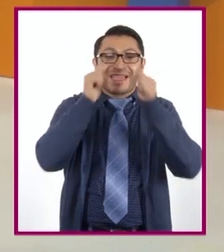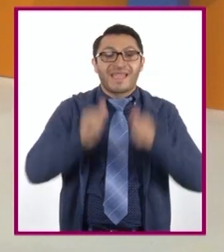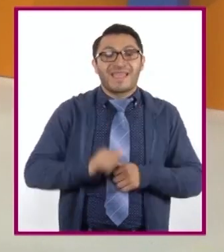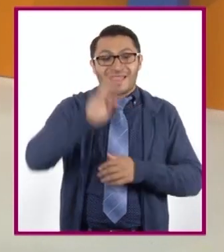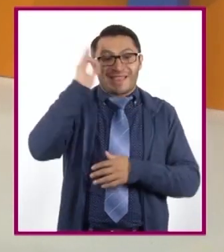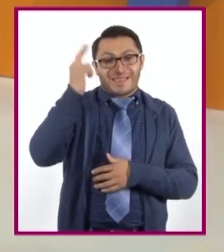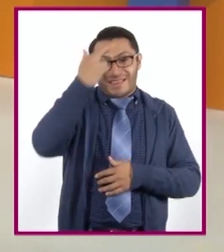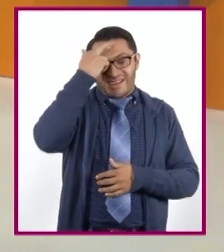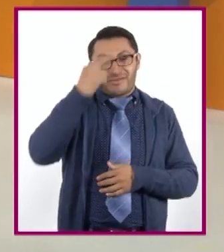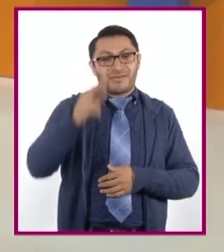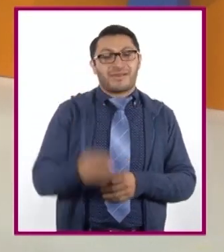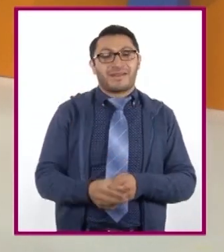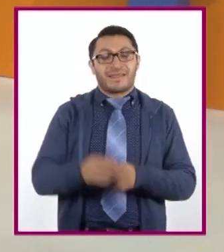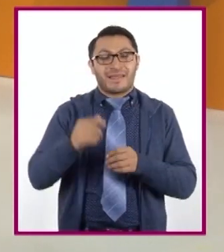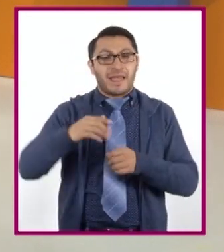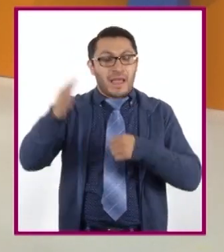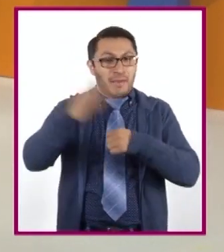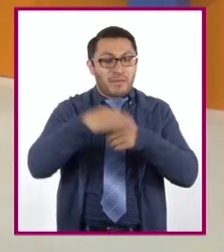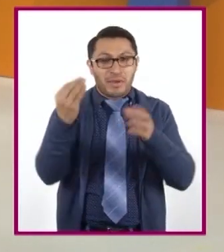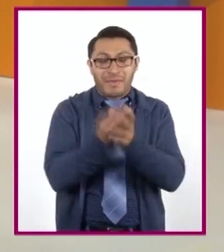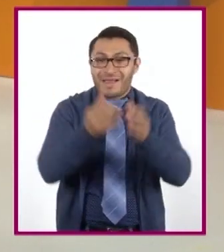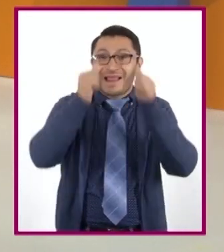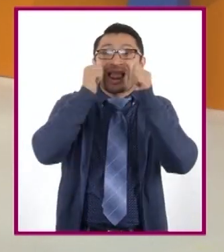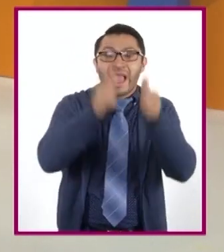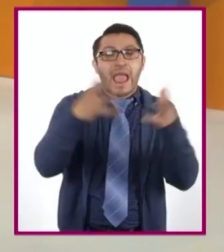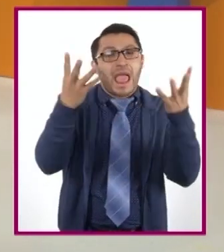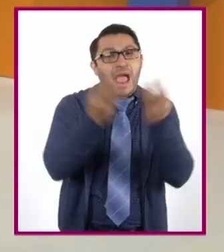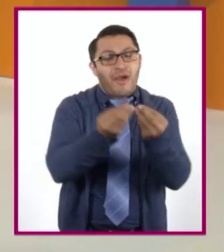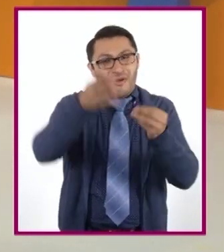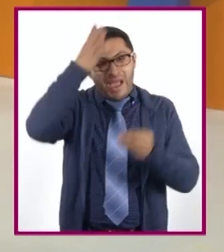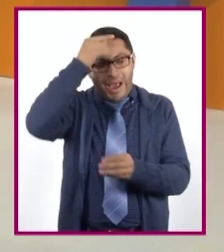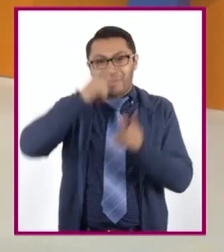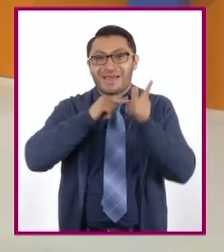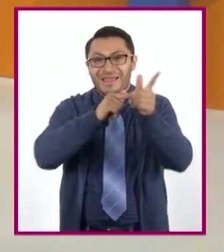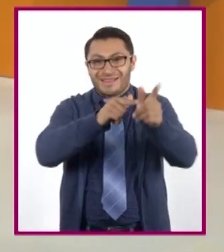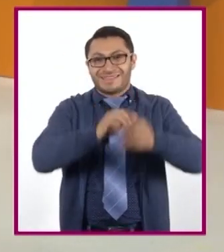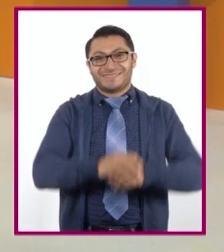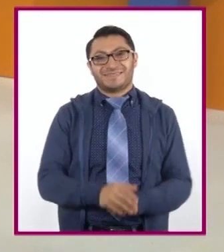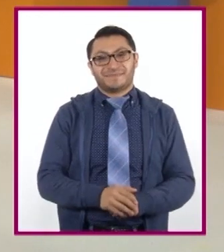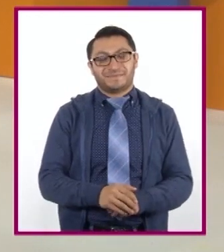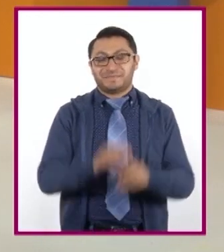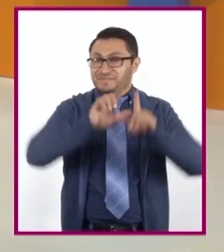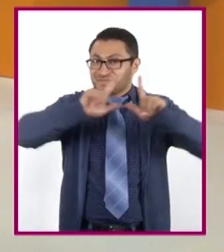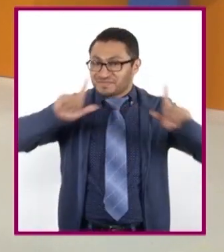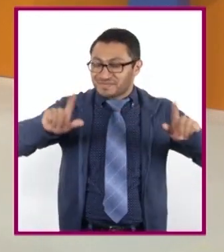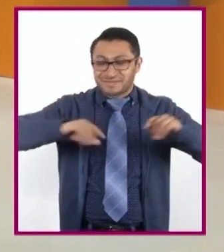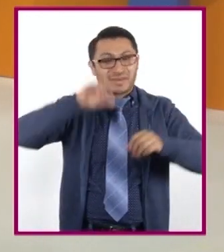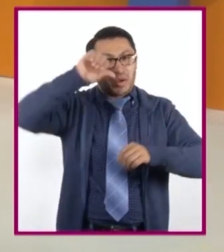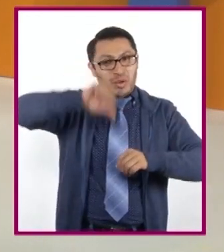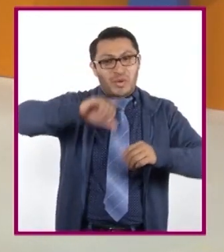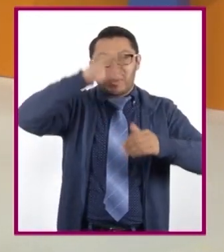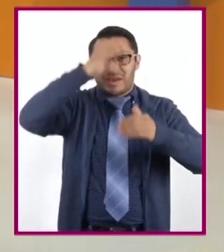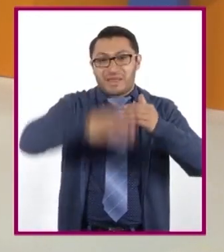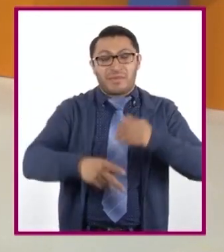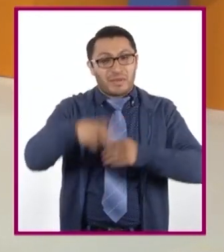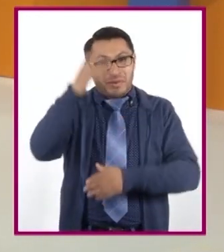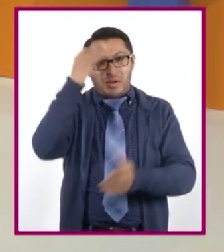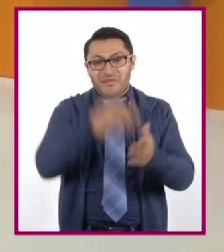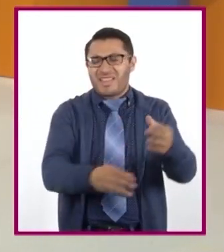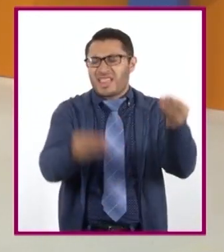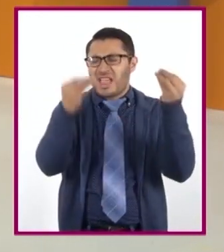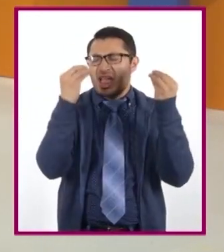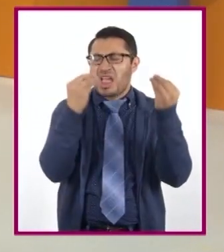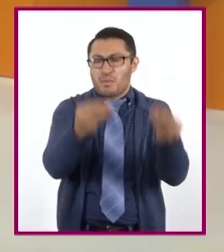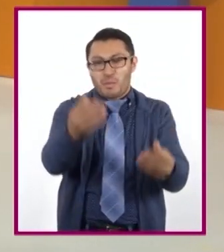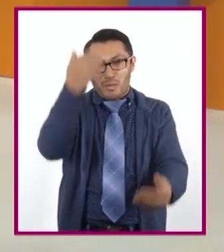y recuerda no perderte la siguiente sesión para que juntos sigamos aprendiendo. Listo, terminamos, pero aún nos queda